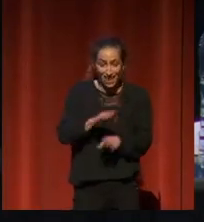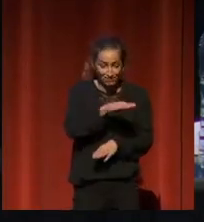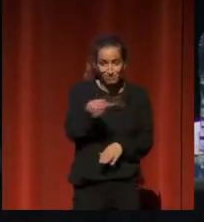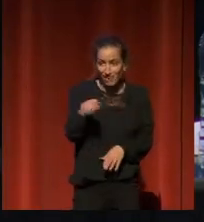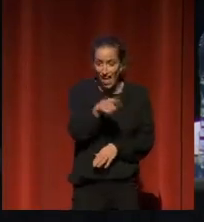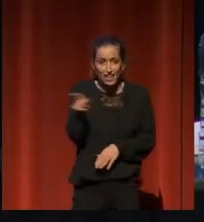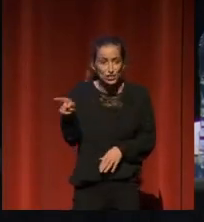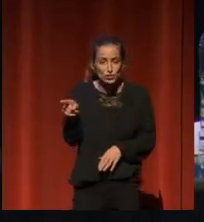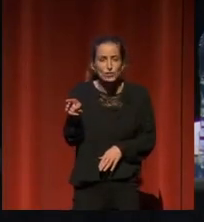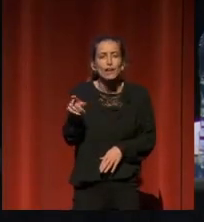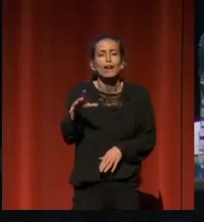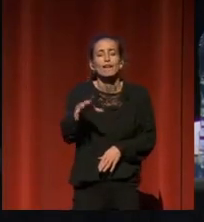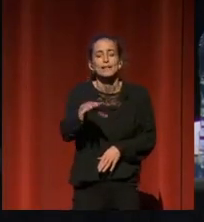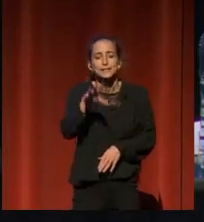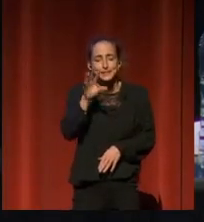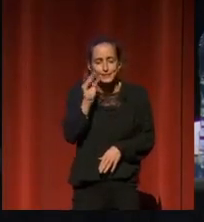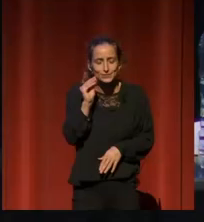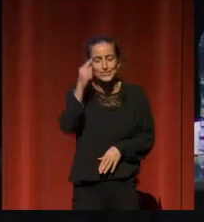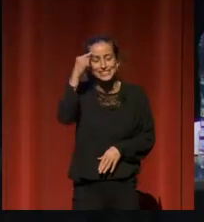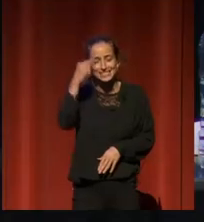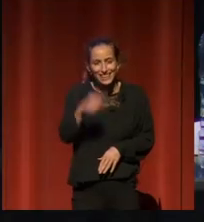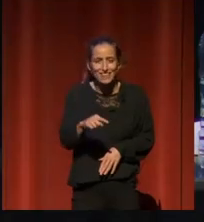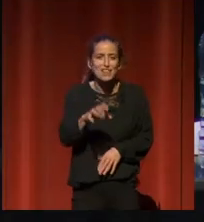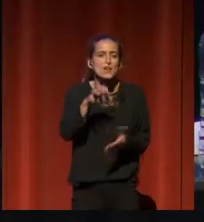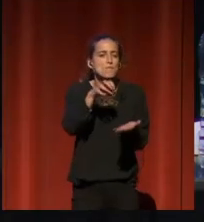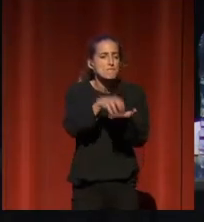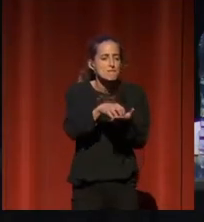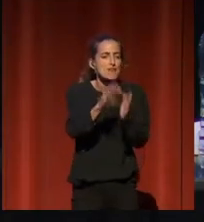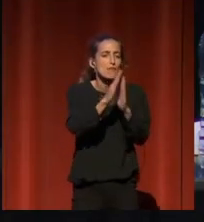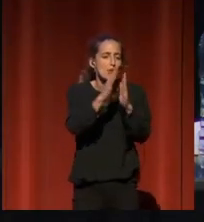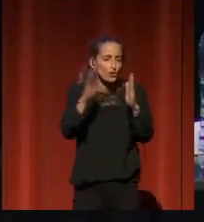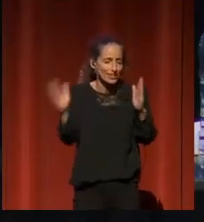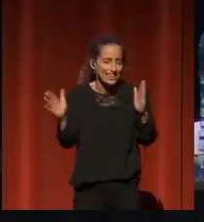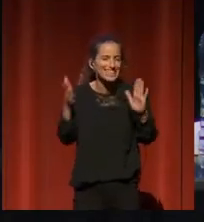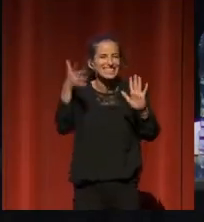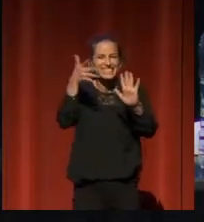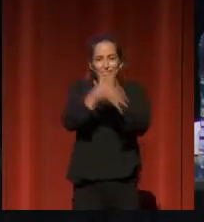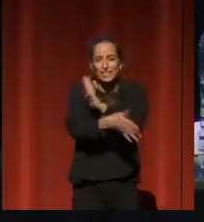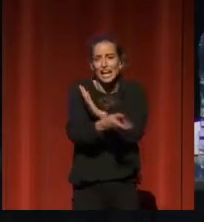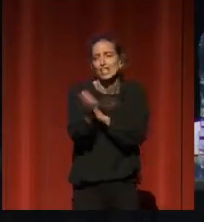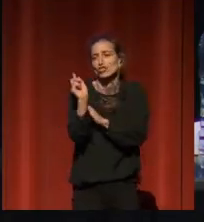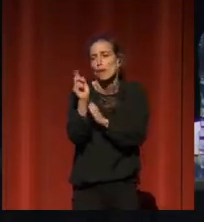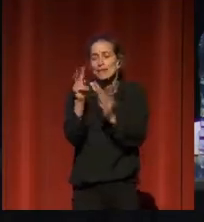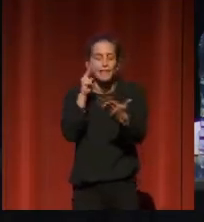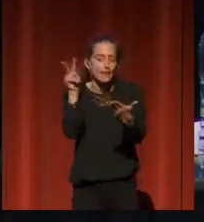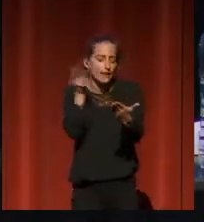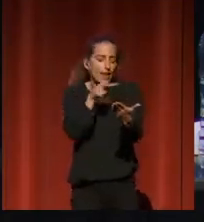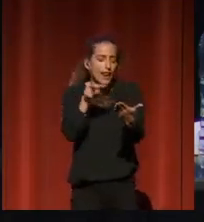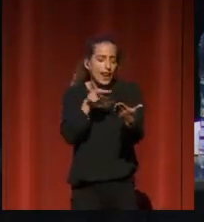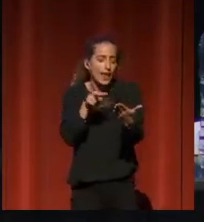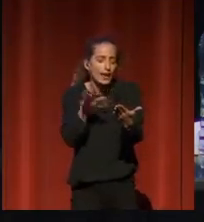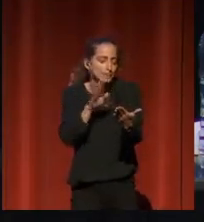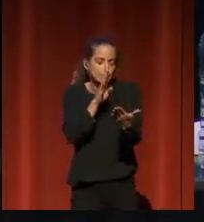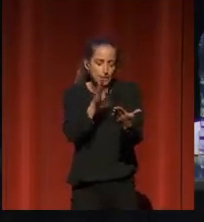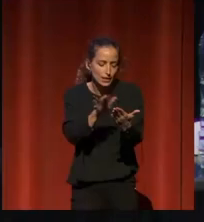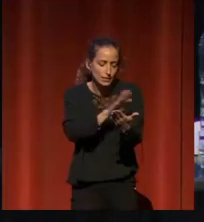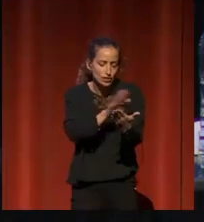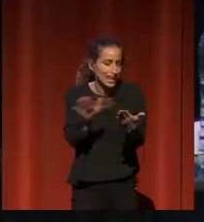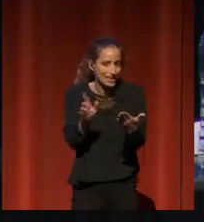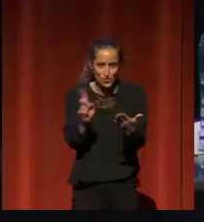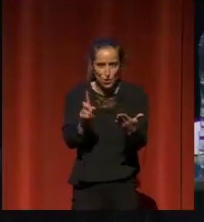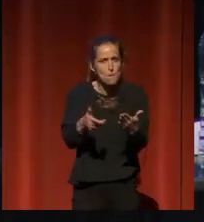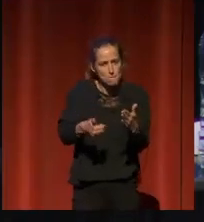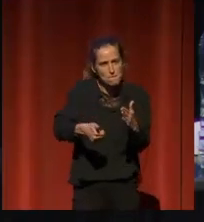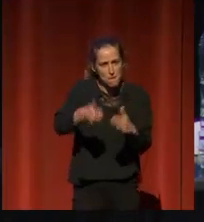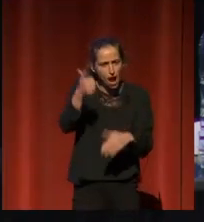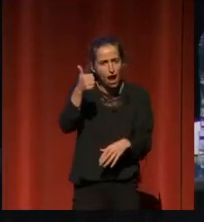que las bibliotecas pueden ser mucho más de que la promoción de la lectura de forma directa Eh